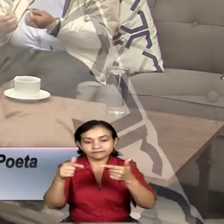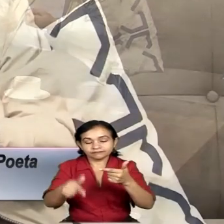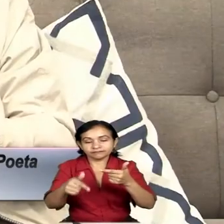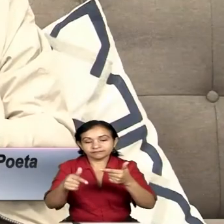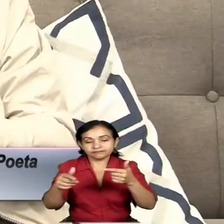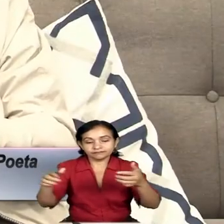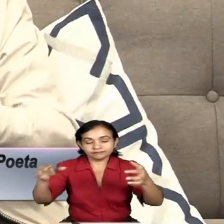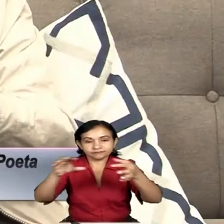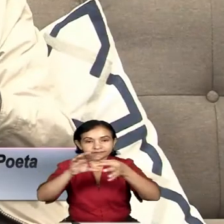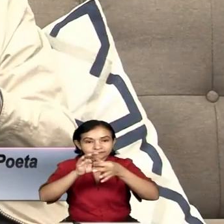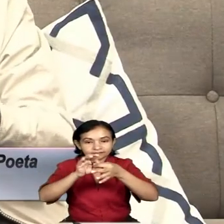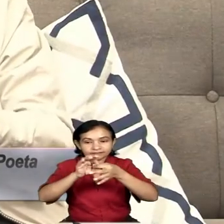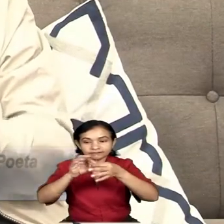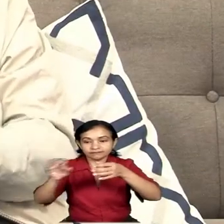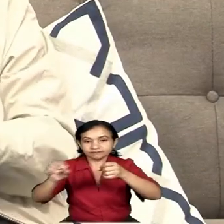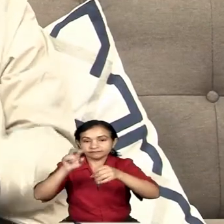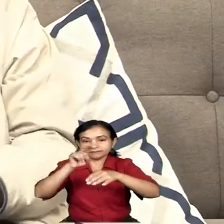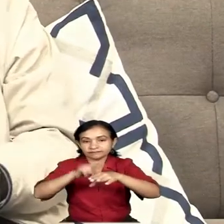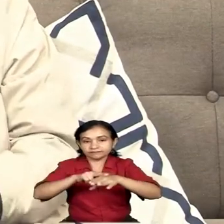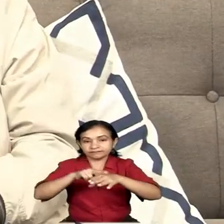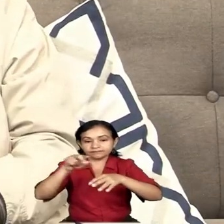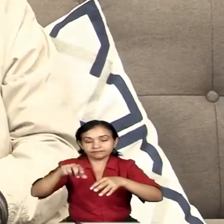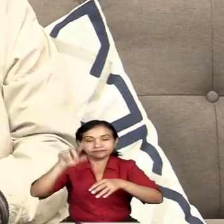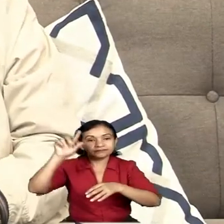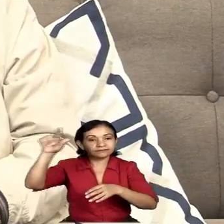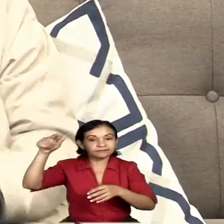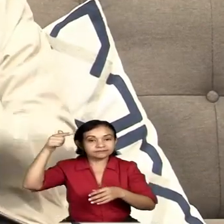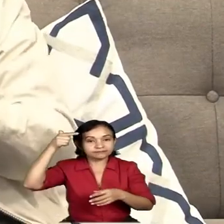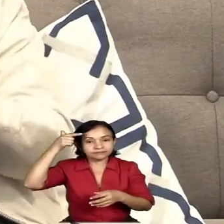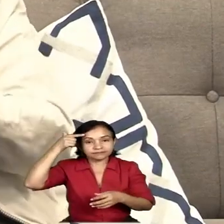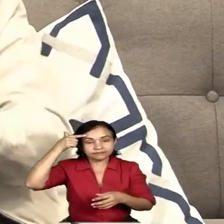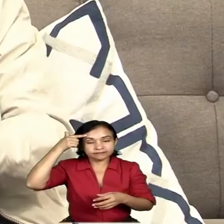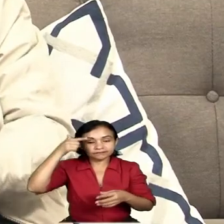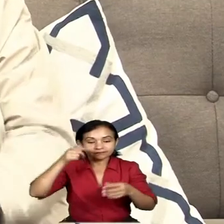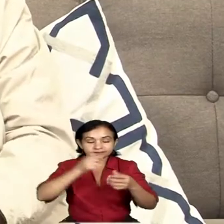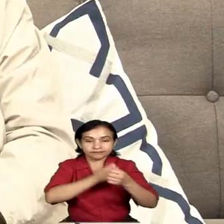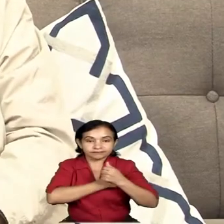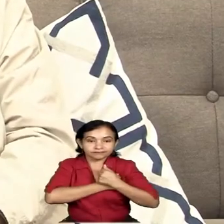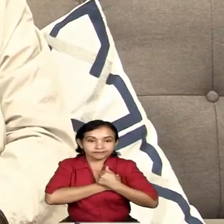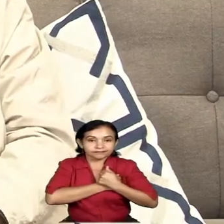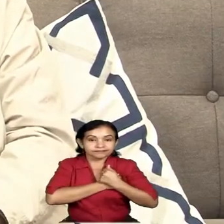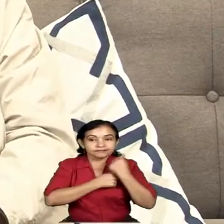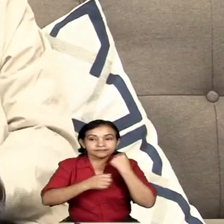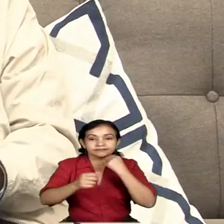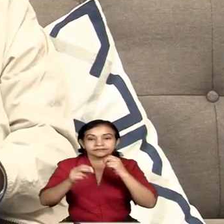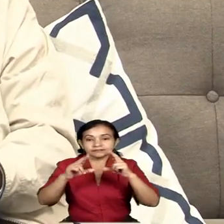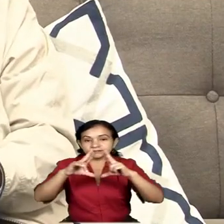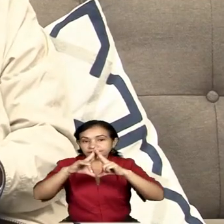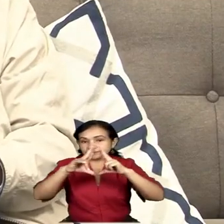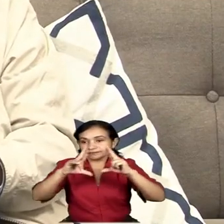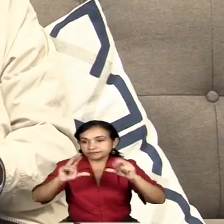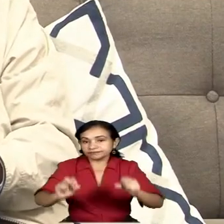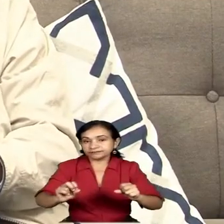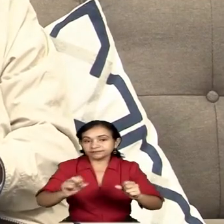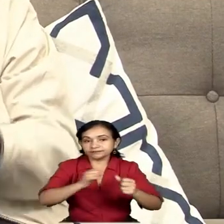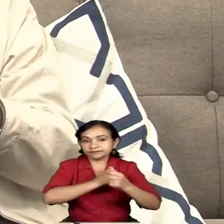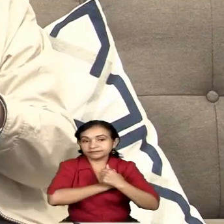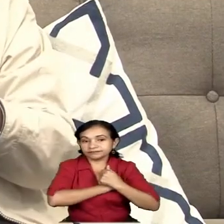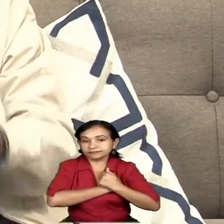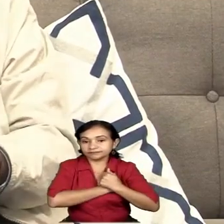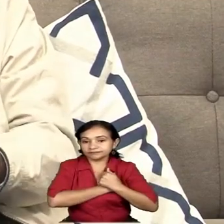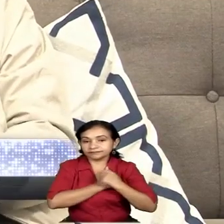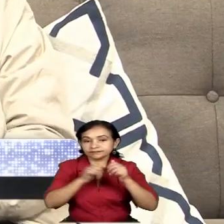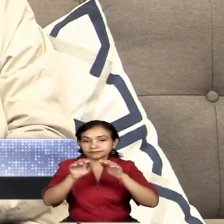unidad nacional en este gobierno. El amor a Nicaragua. El amor a los